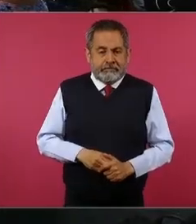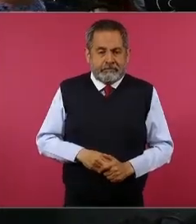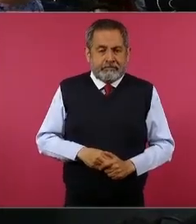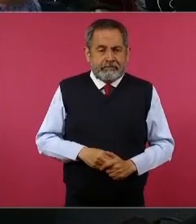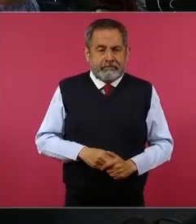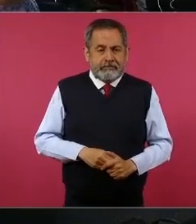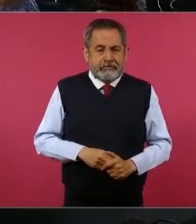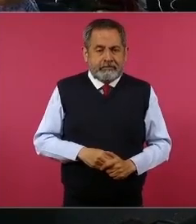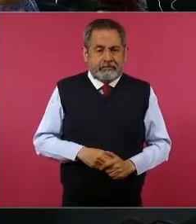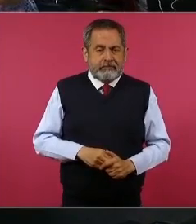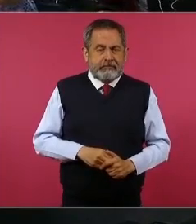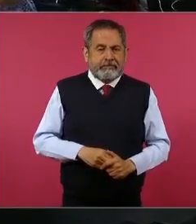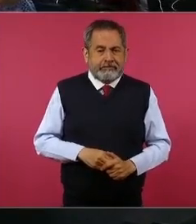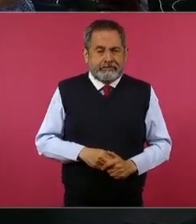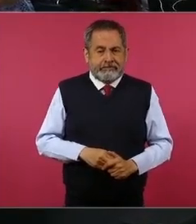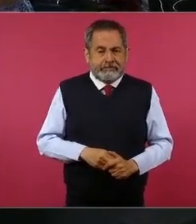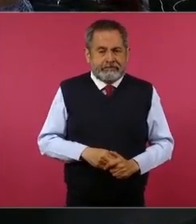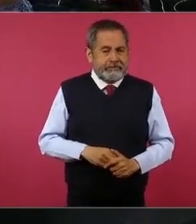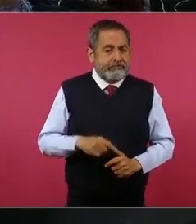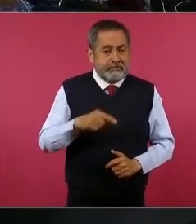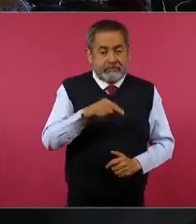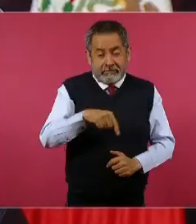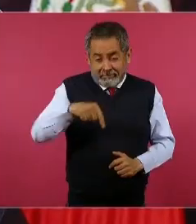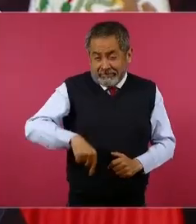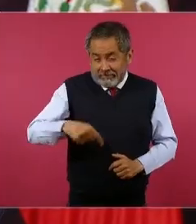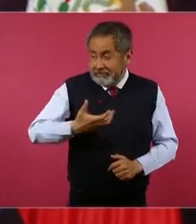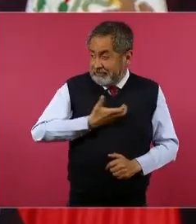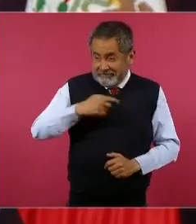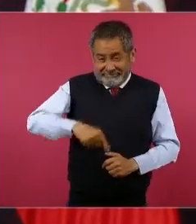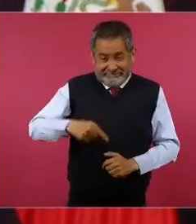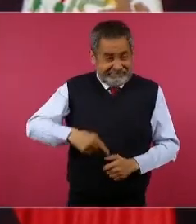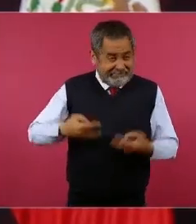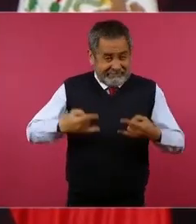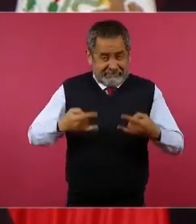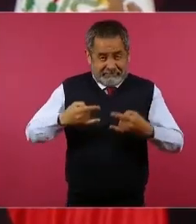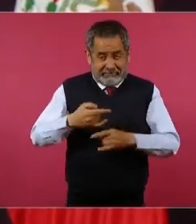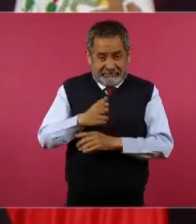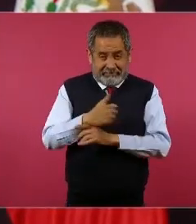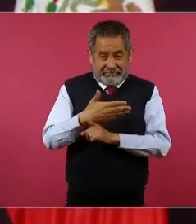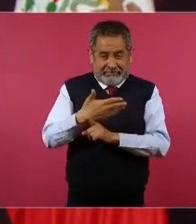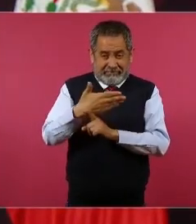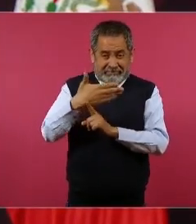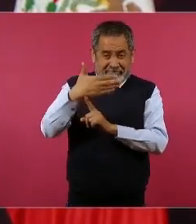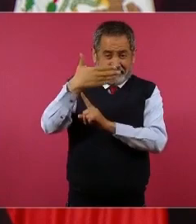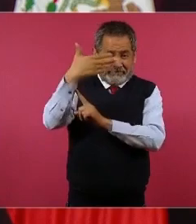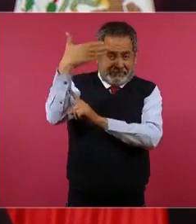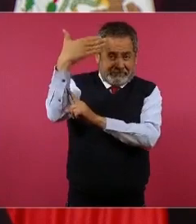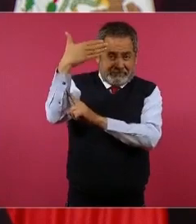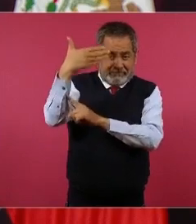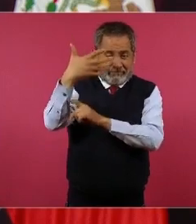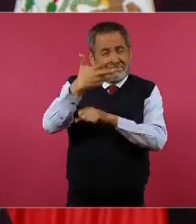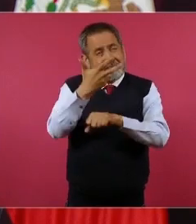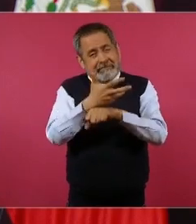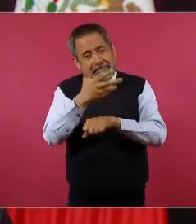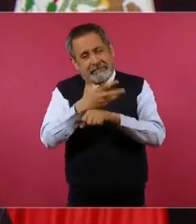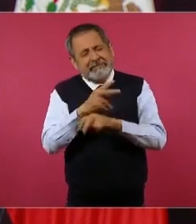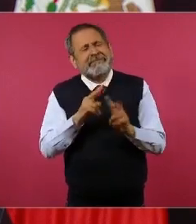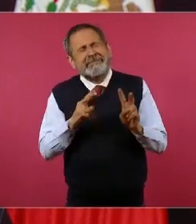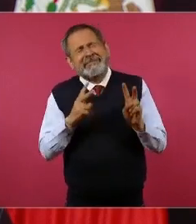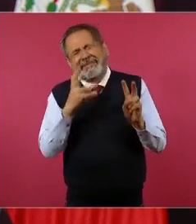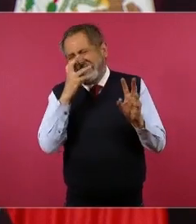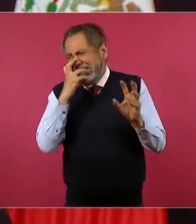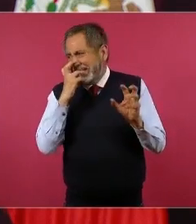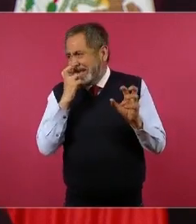Llegaron a izar aquí en el Palacio Nacional. Son los momentos más tristes de nuestra